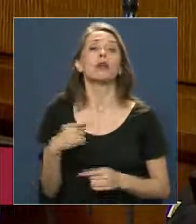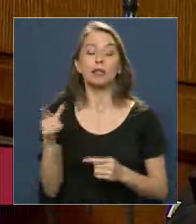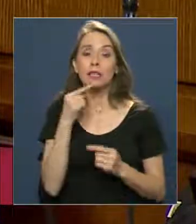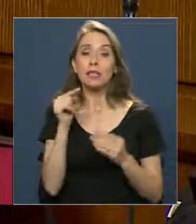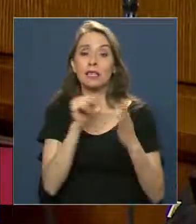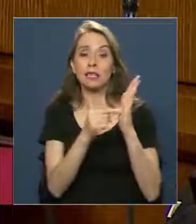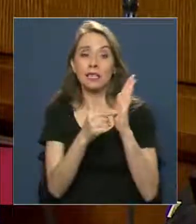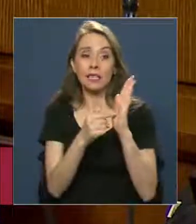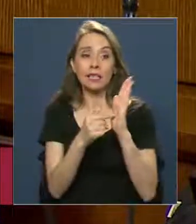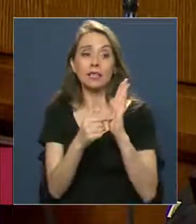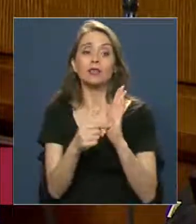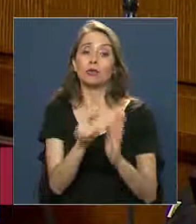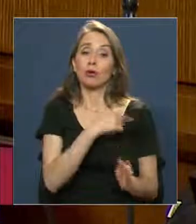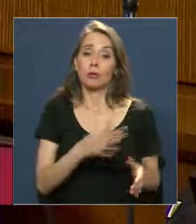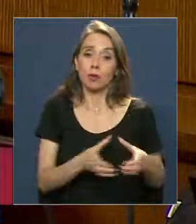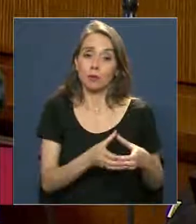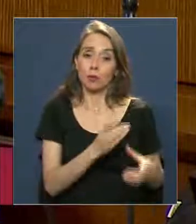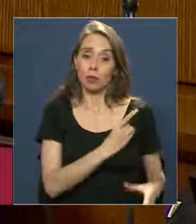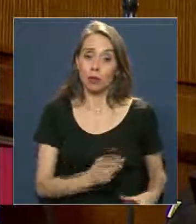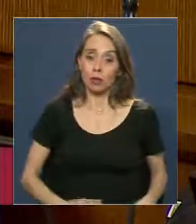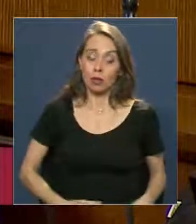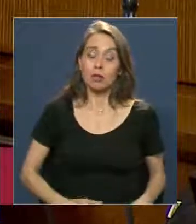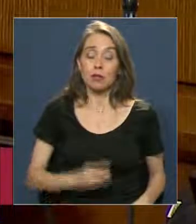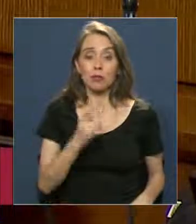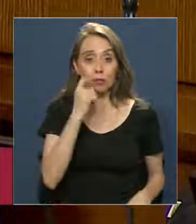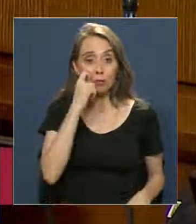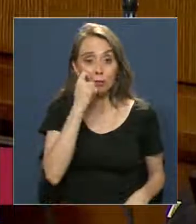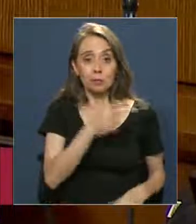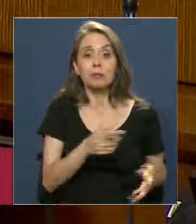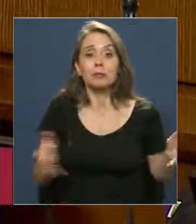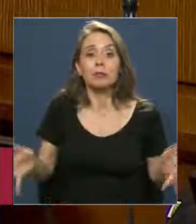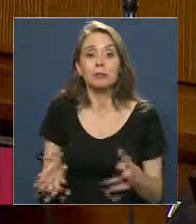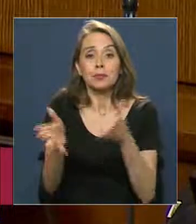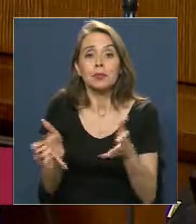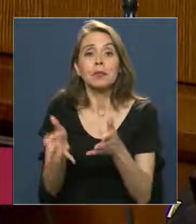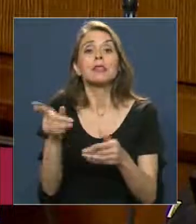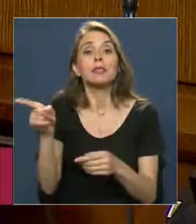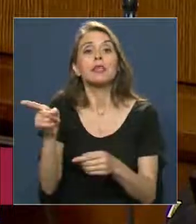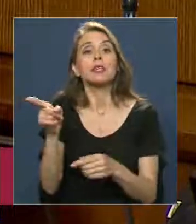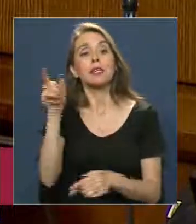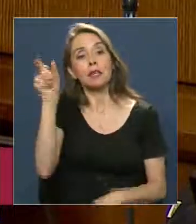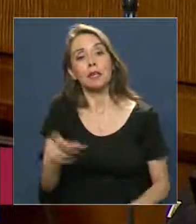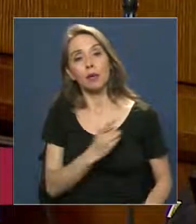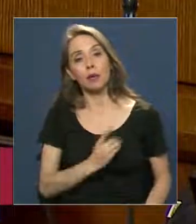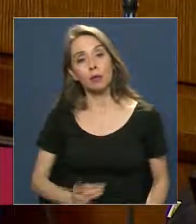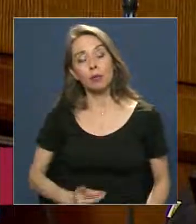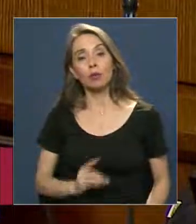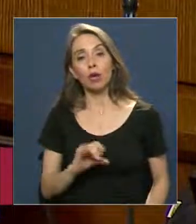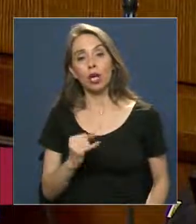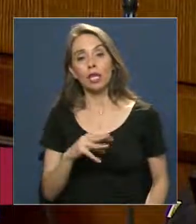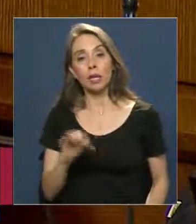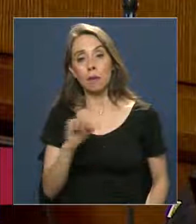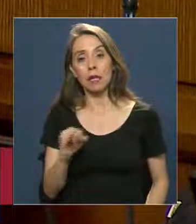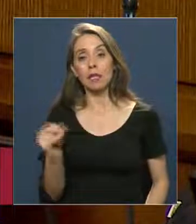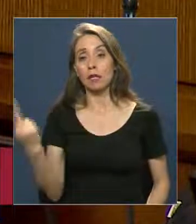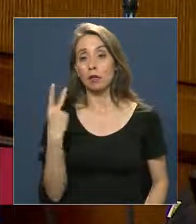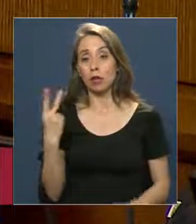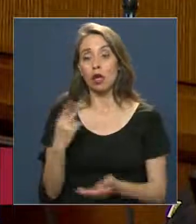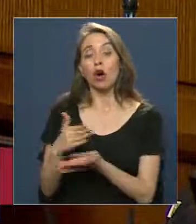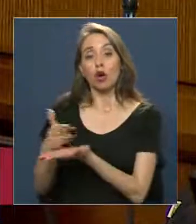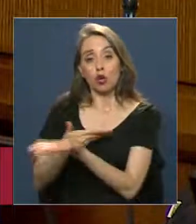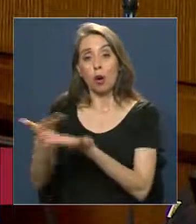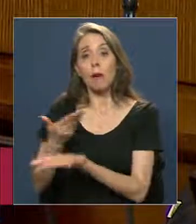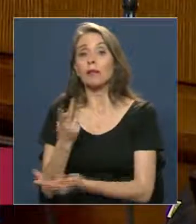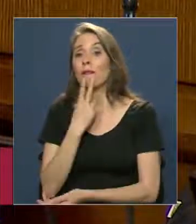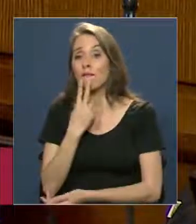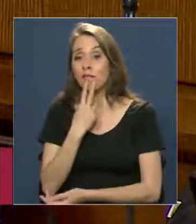también el empuje que desde la Comisión de Derechos Humanos le puso el diputado Tucapel Jiménez, con quien hemos compartido una vida de dolor, pero también